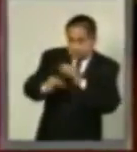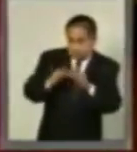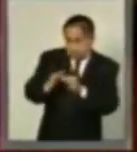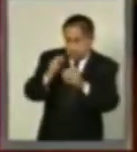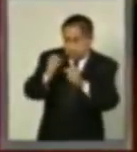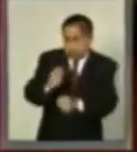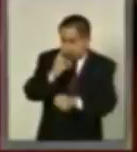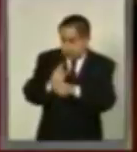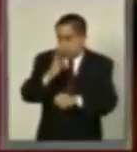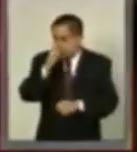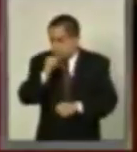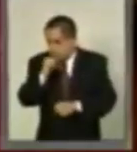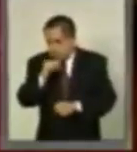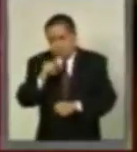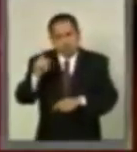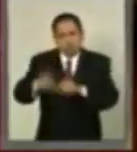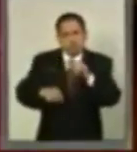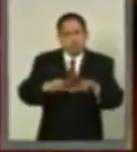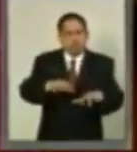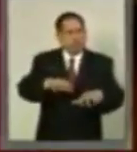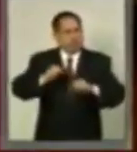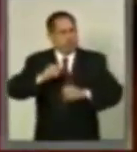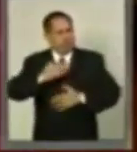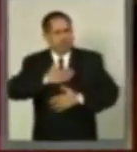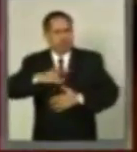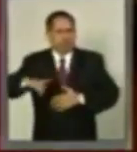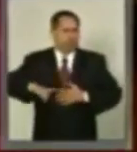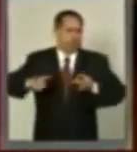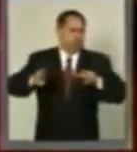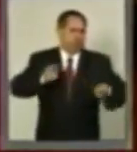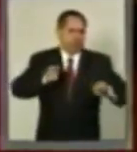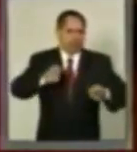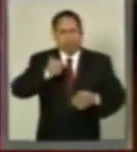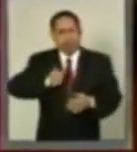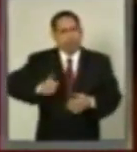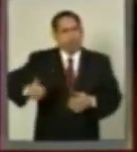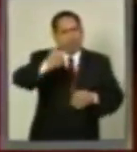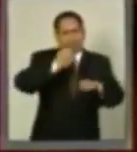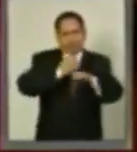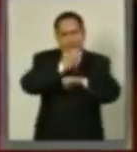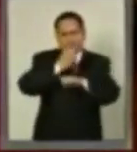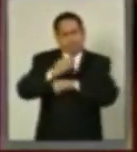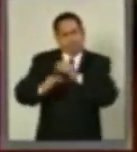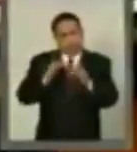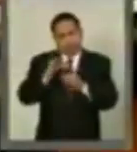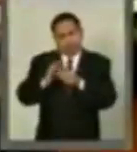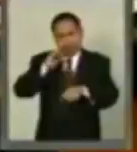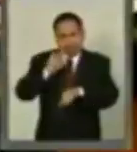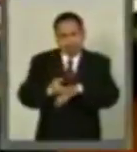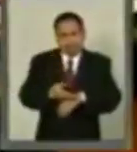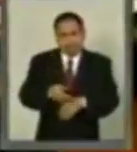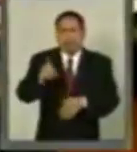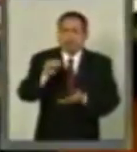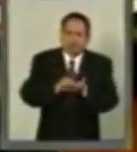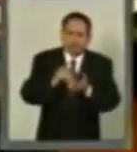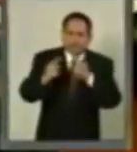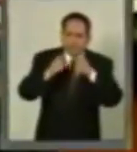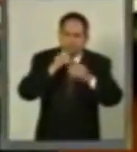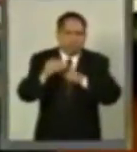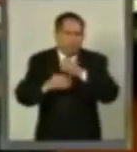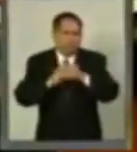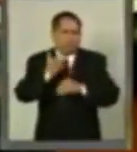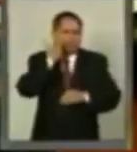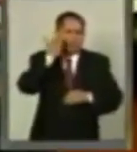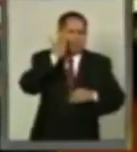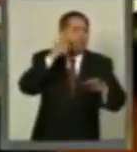seguridad, la asuma el Estado, cada entidad federativa. Pero se sigue en la discusión y se sigue en la